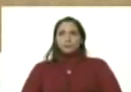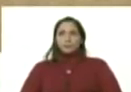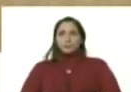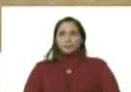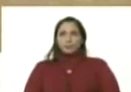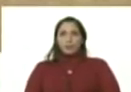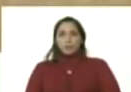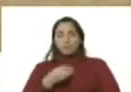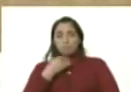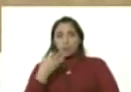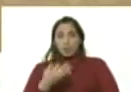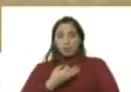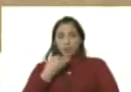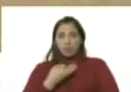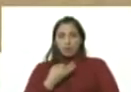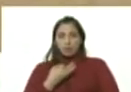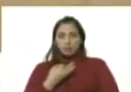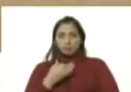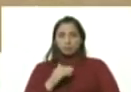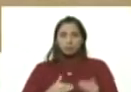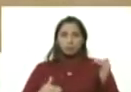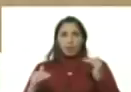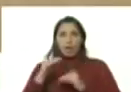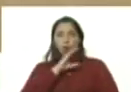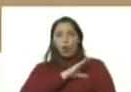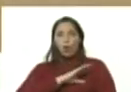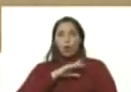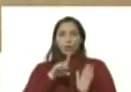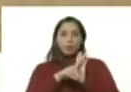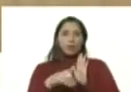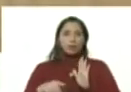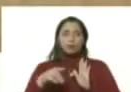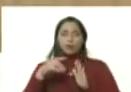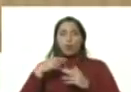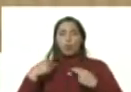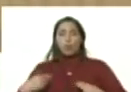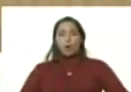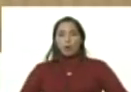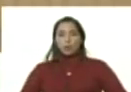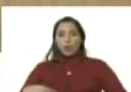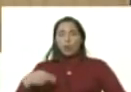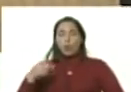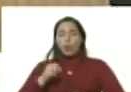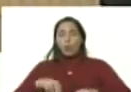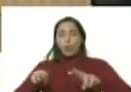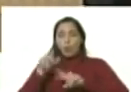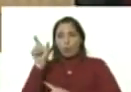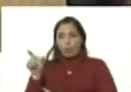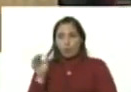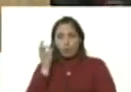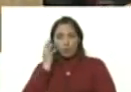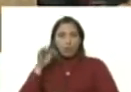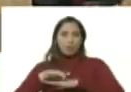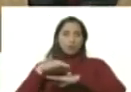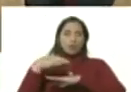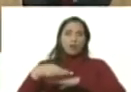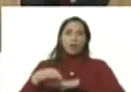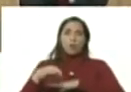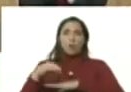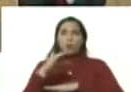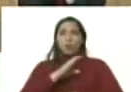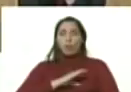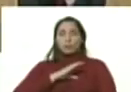Saludos, canciller. La alta comisionada para los derechos humanos de la ONU, Michelle Bachelet, dejó una comisión de su oficina aquí